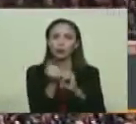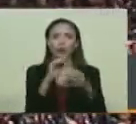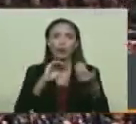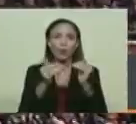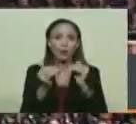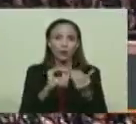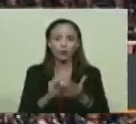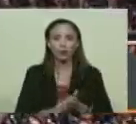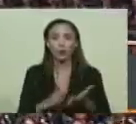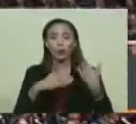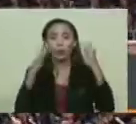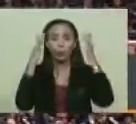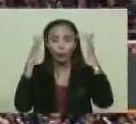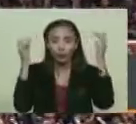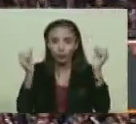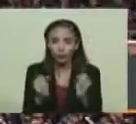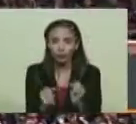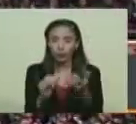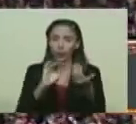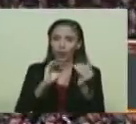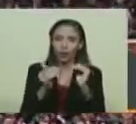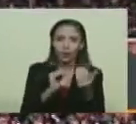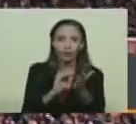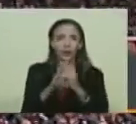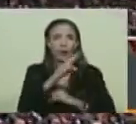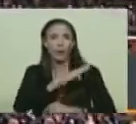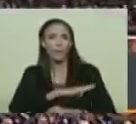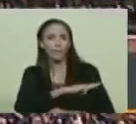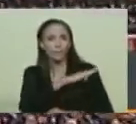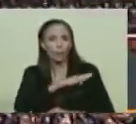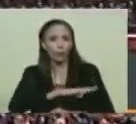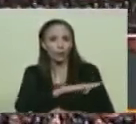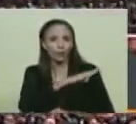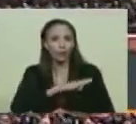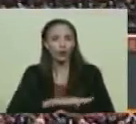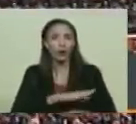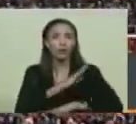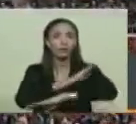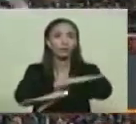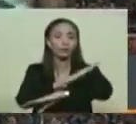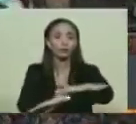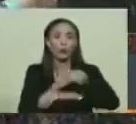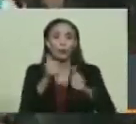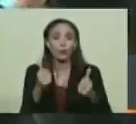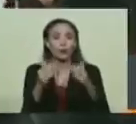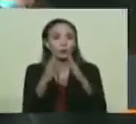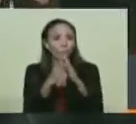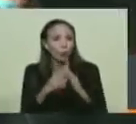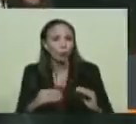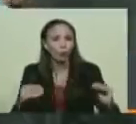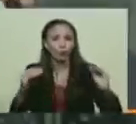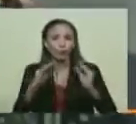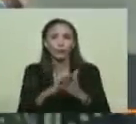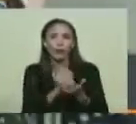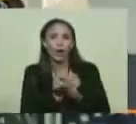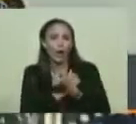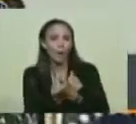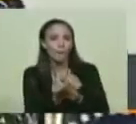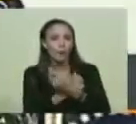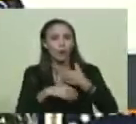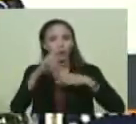con mucho profesionalismo, con mucha moral, con mucha disciplina, con mucho amor al